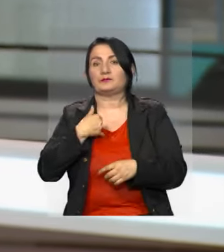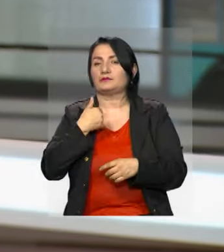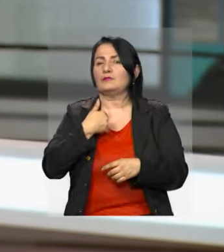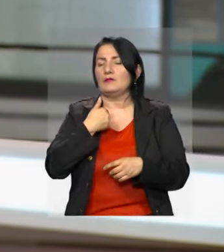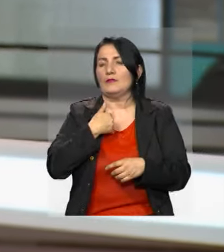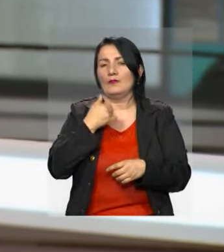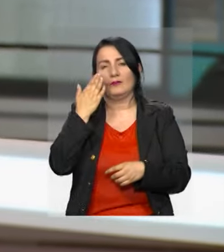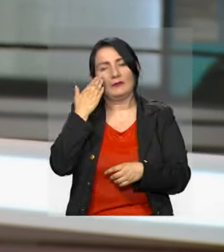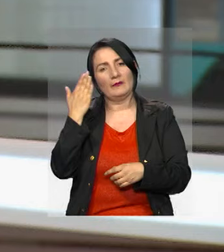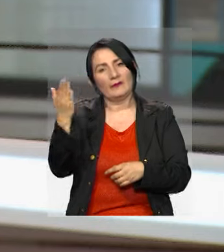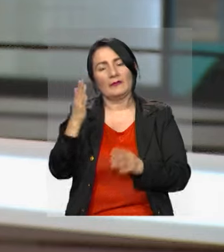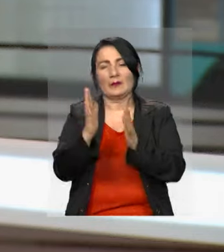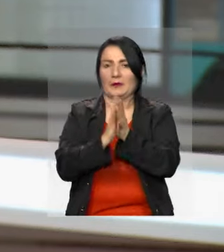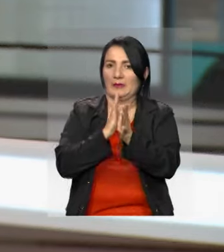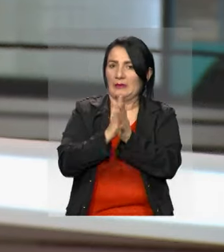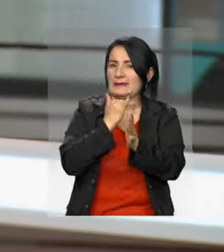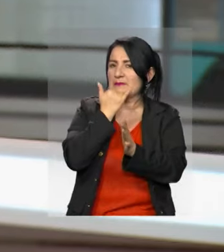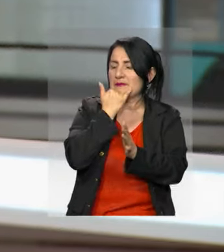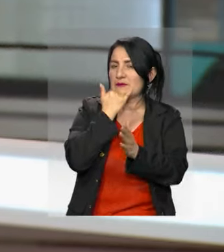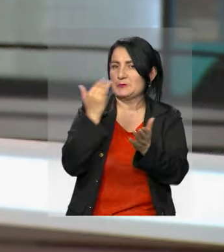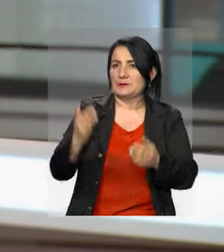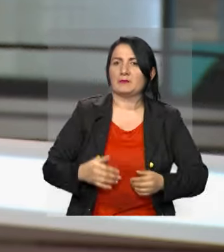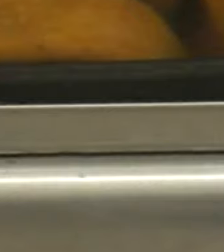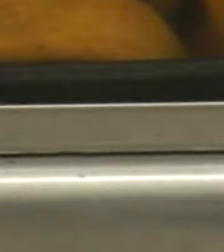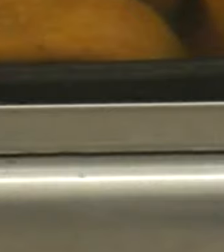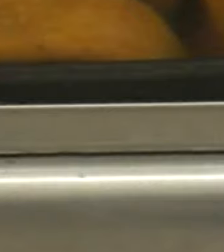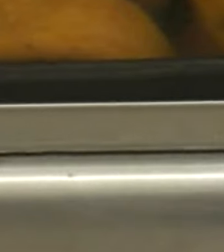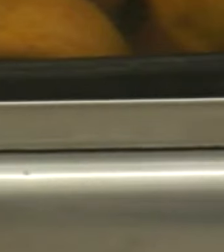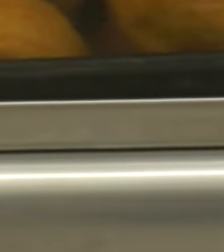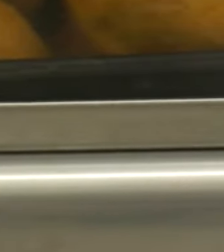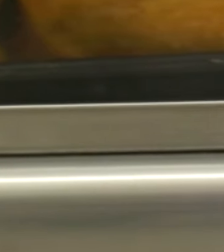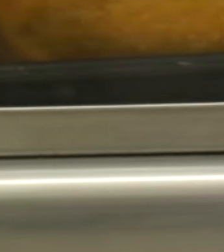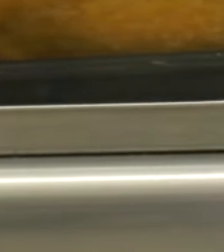jóvenes. Esto nos contaron los expertos.